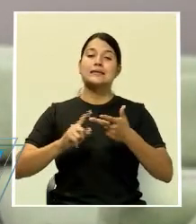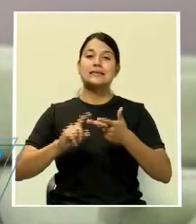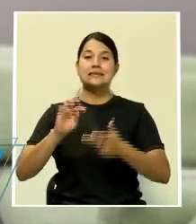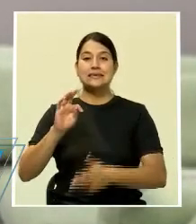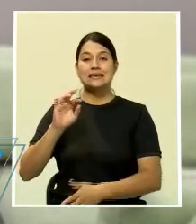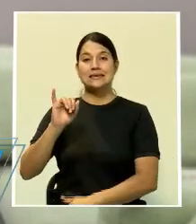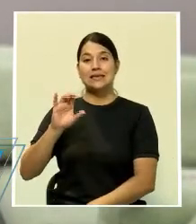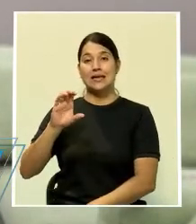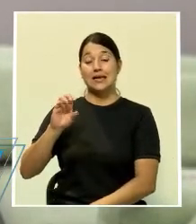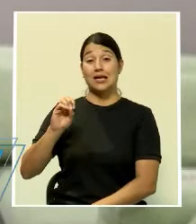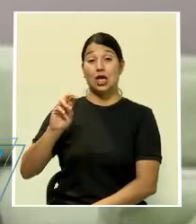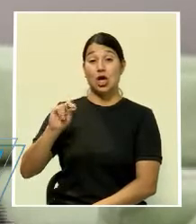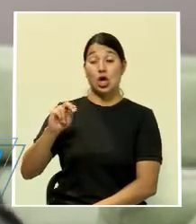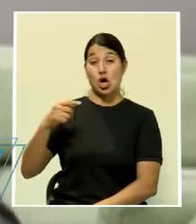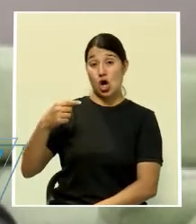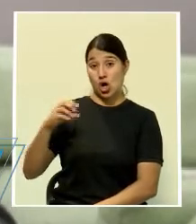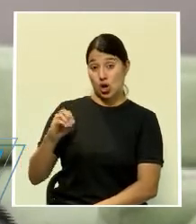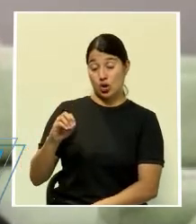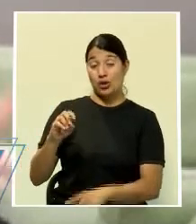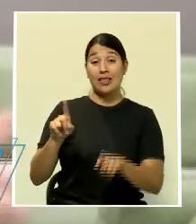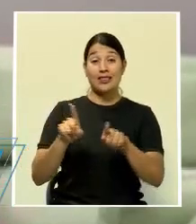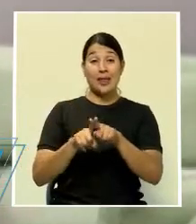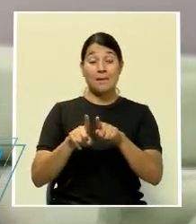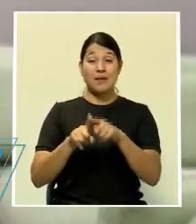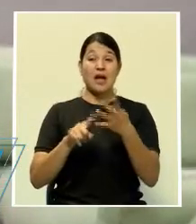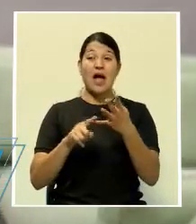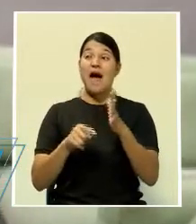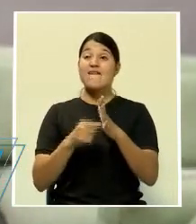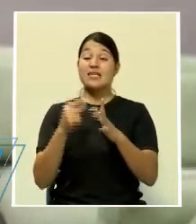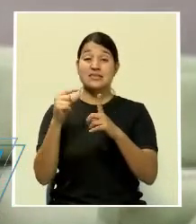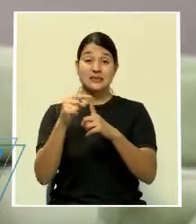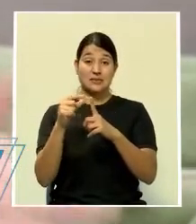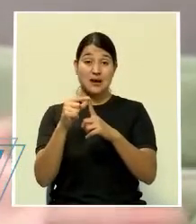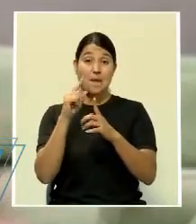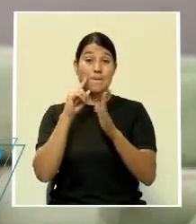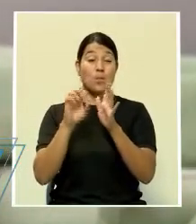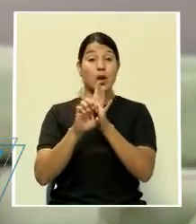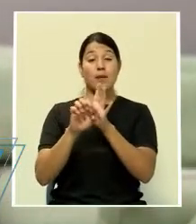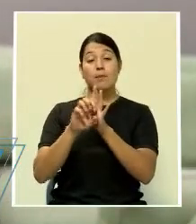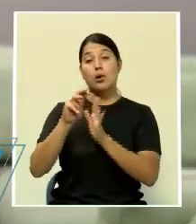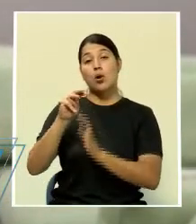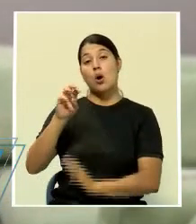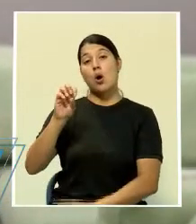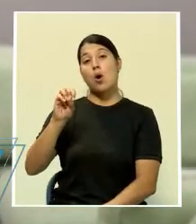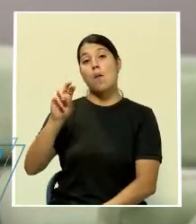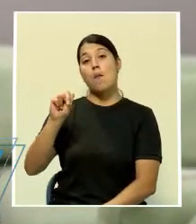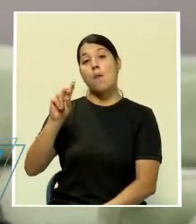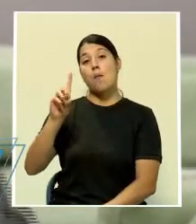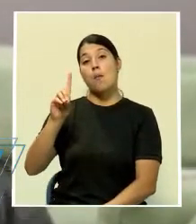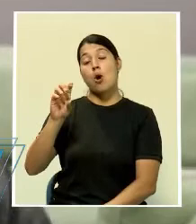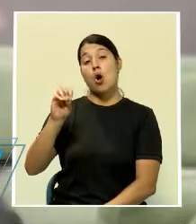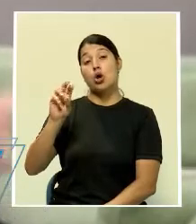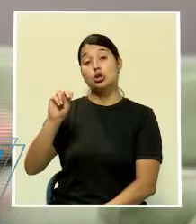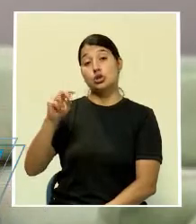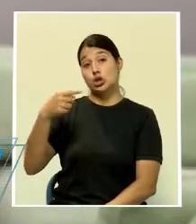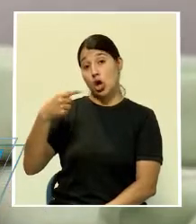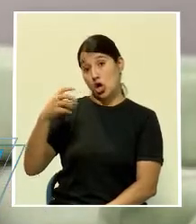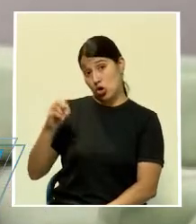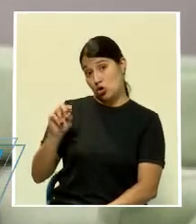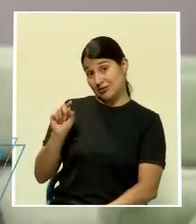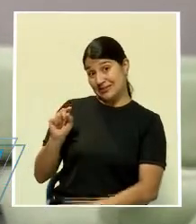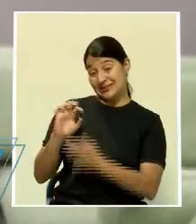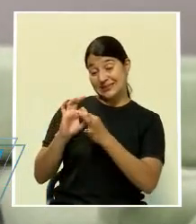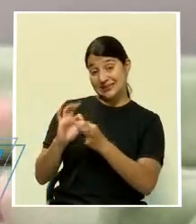quijongo, ¿verdad? También palabras como, qué sé yo, mondongo, etcétera, etcétera. O sea, en la